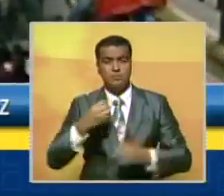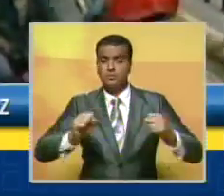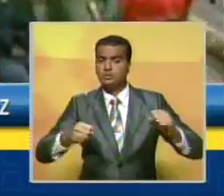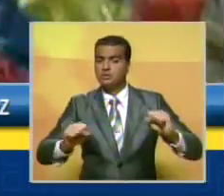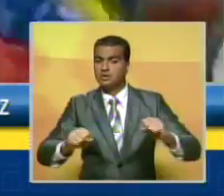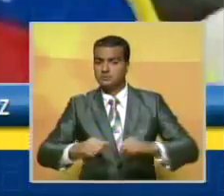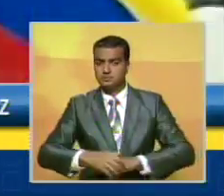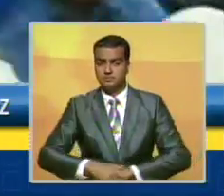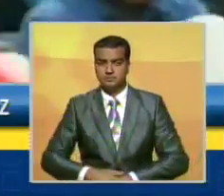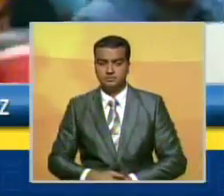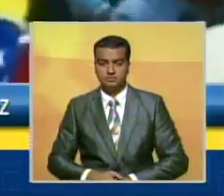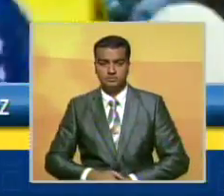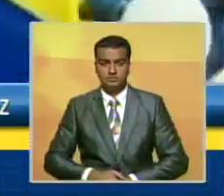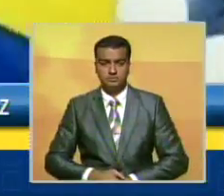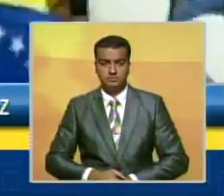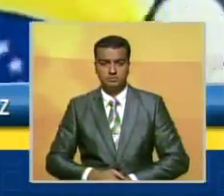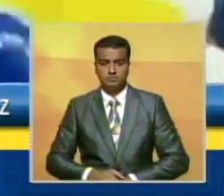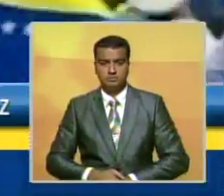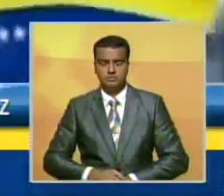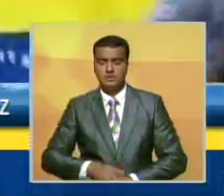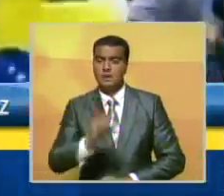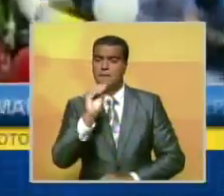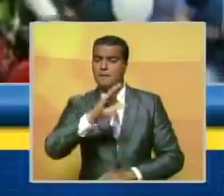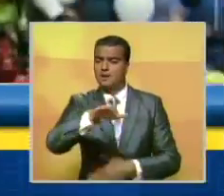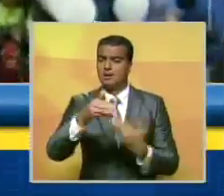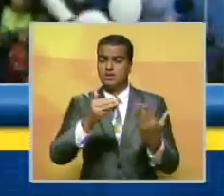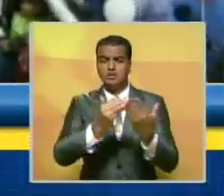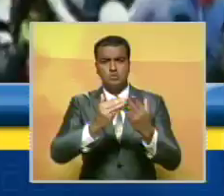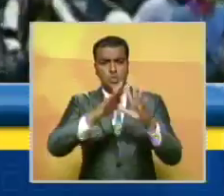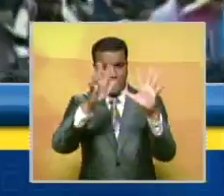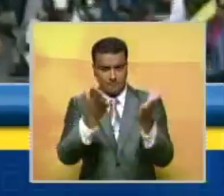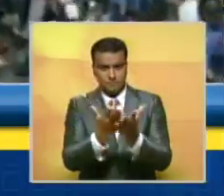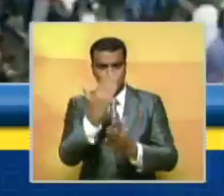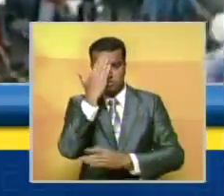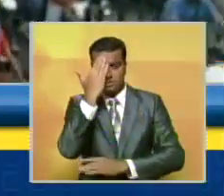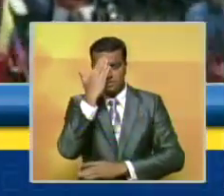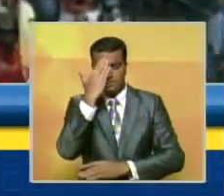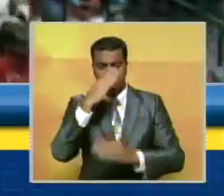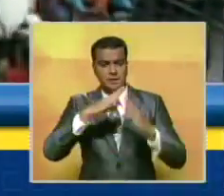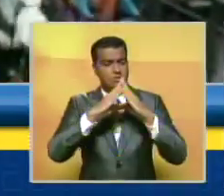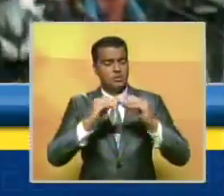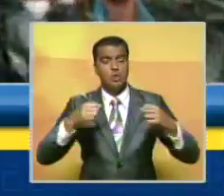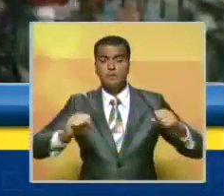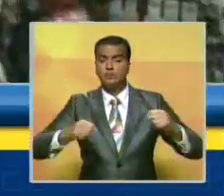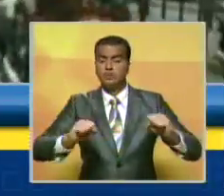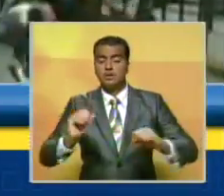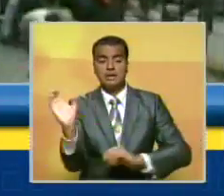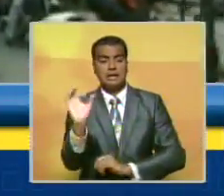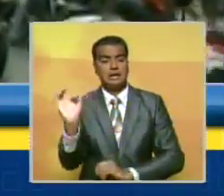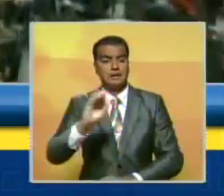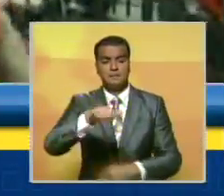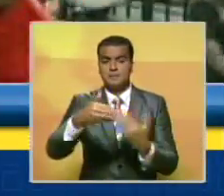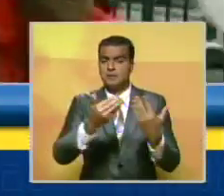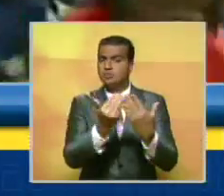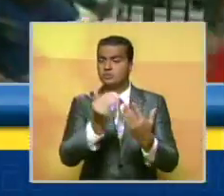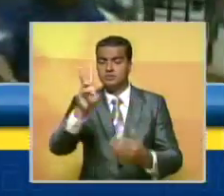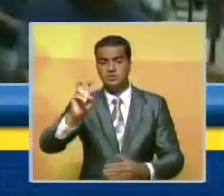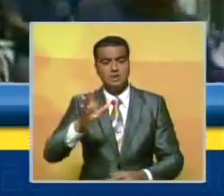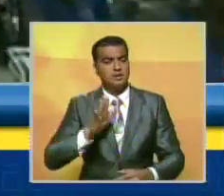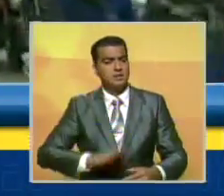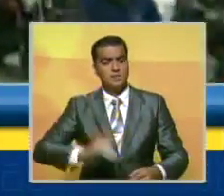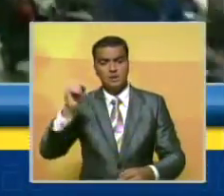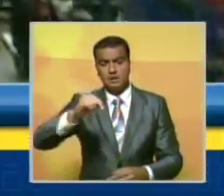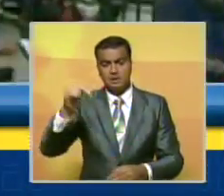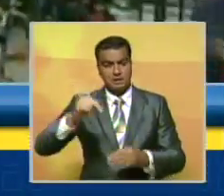motorizado. El llamado es para que todo el mundo sepa que todos los motorizados de Caracas y a nivel nacional estamos aquí